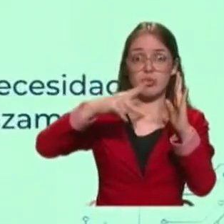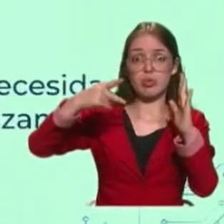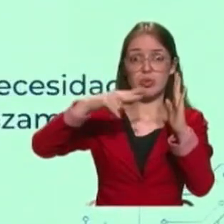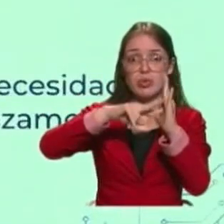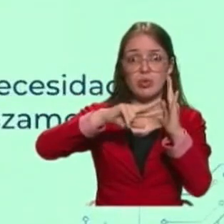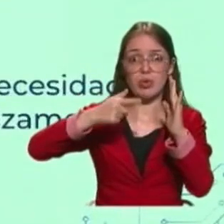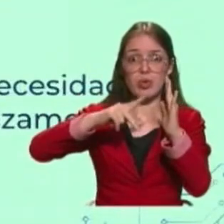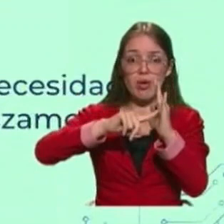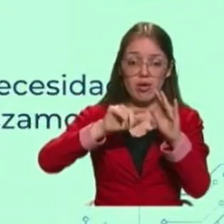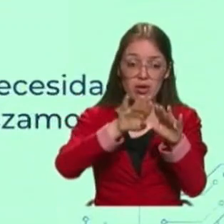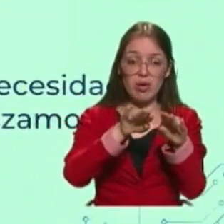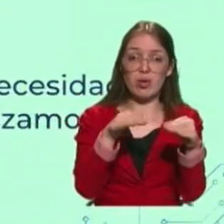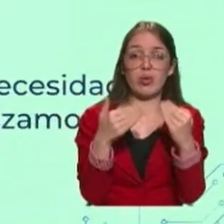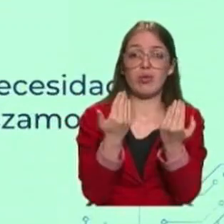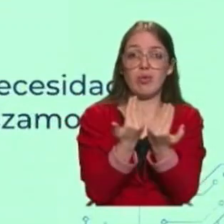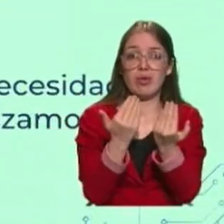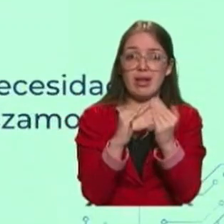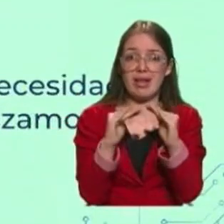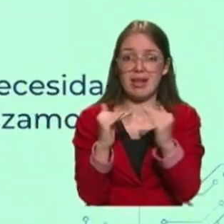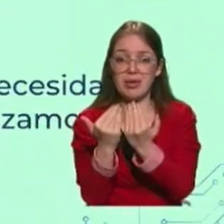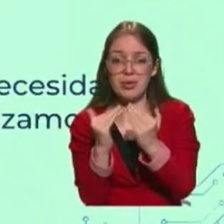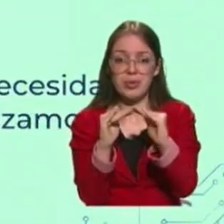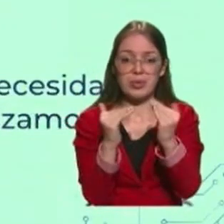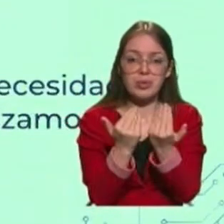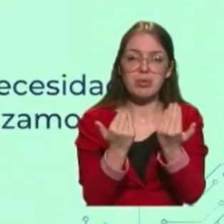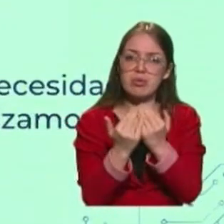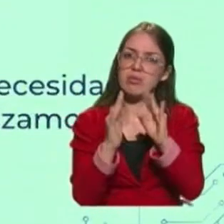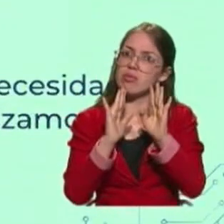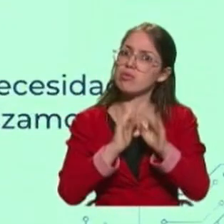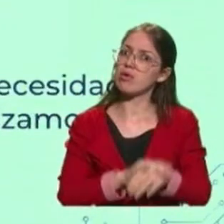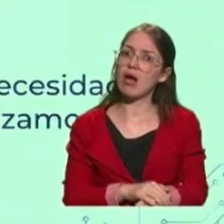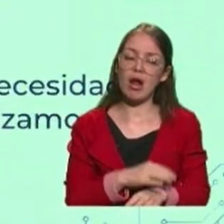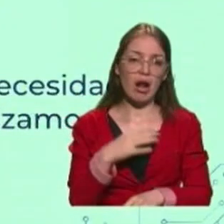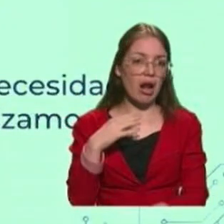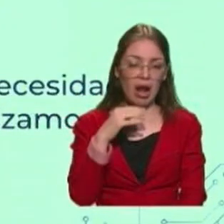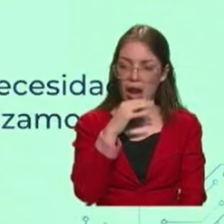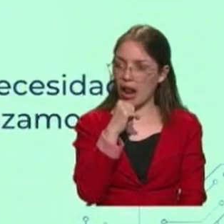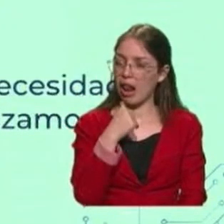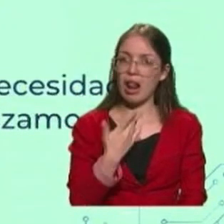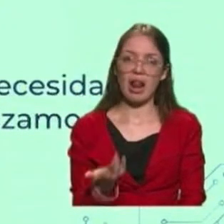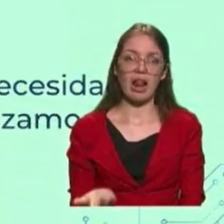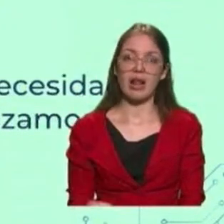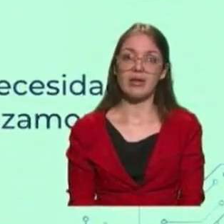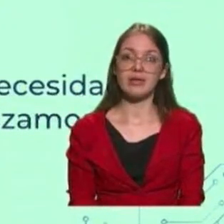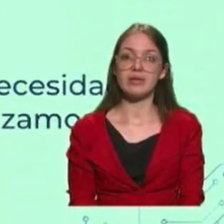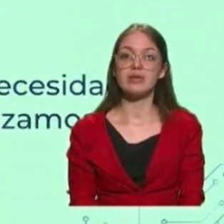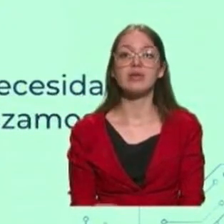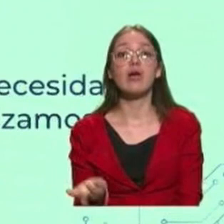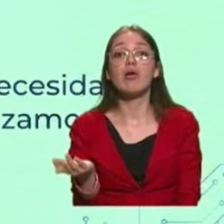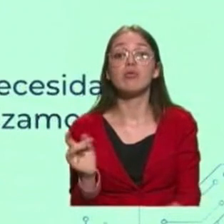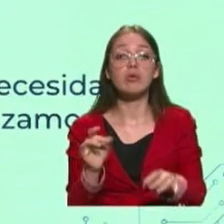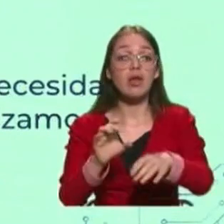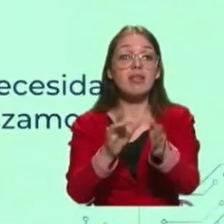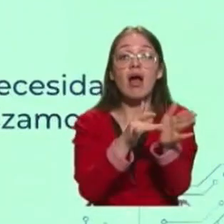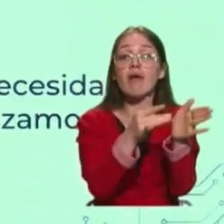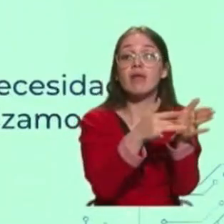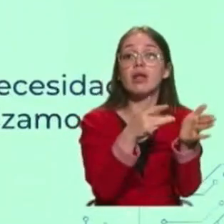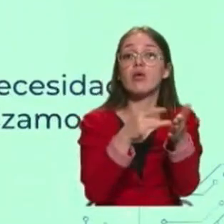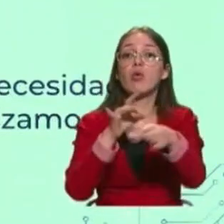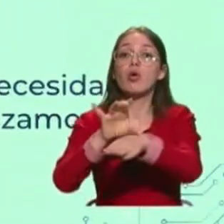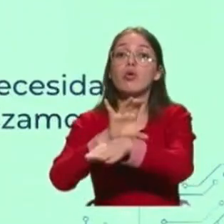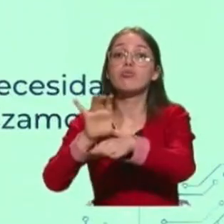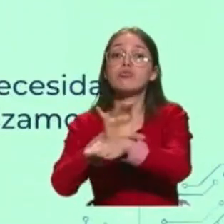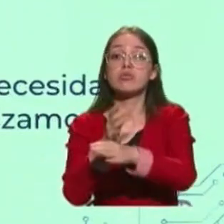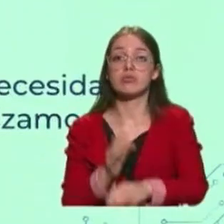interior de las instituciones educativas prácticamente lo que se define como inversión en tecnología es una tablet un computador pero los